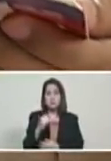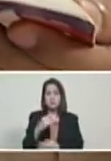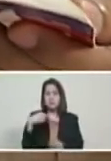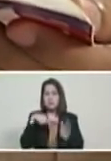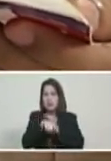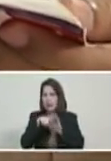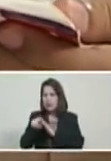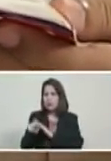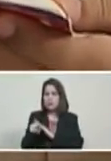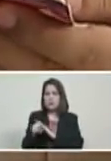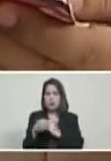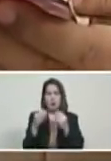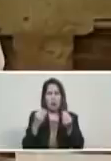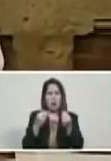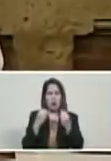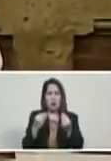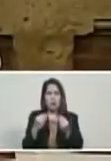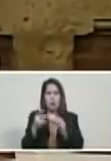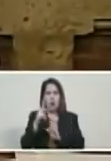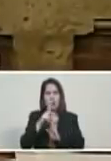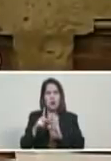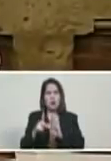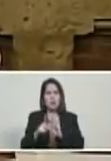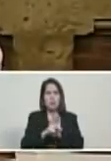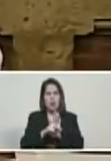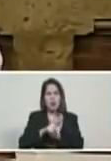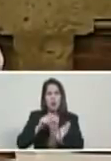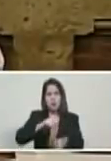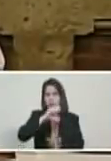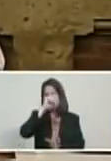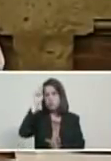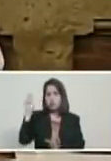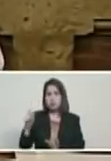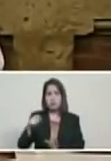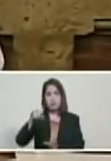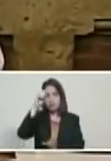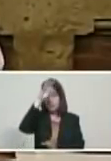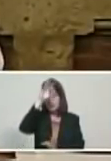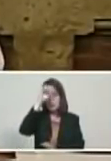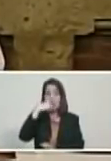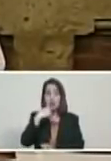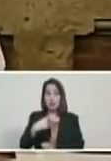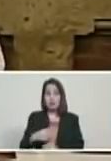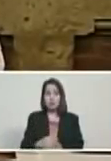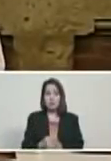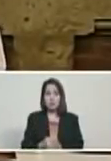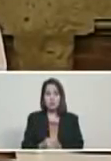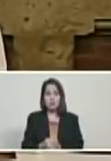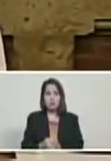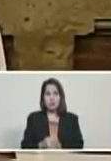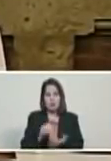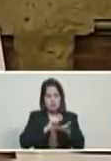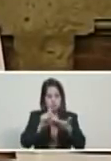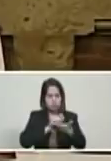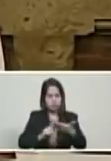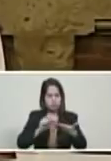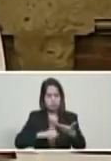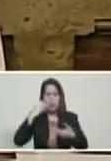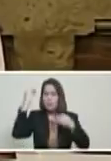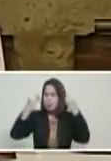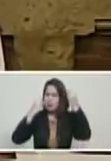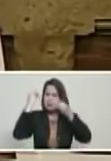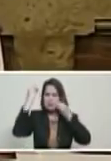incluido el plan del arco minero del Orinoco, escrito, elaborado, pensado,